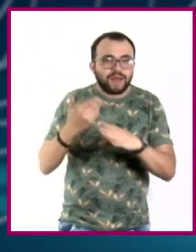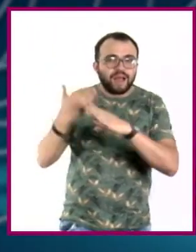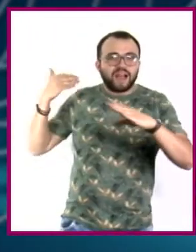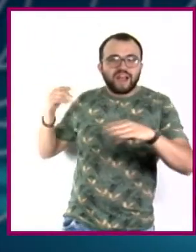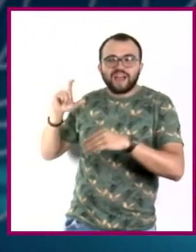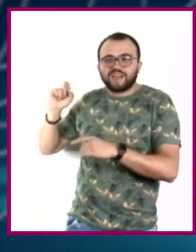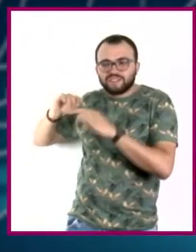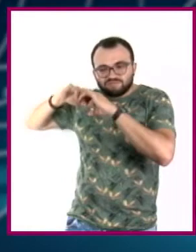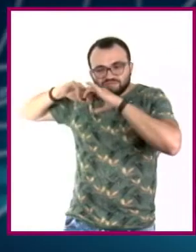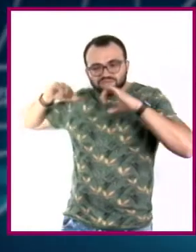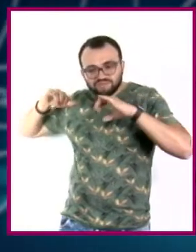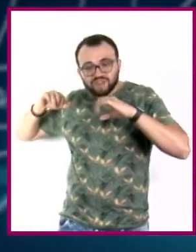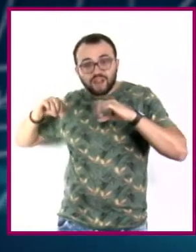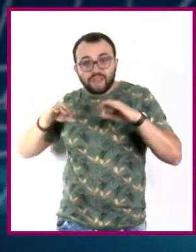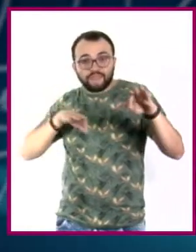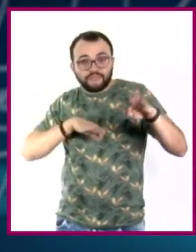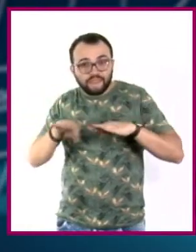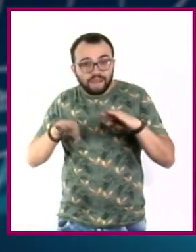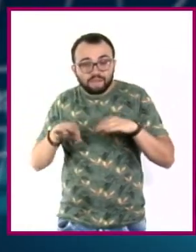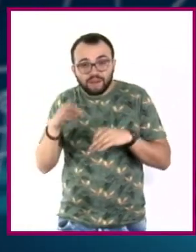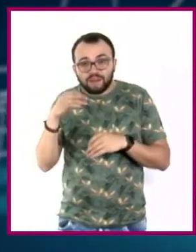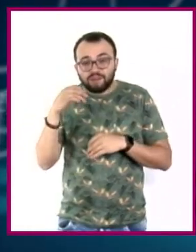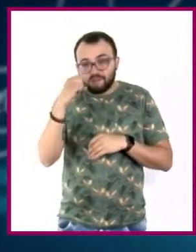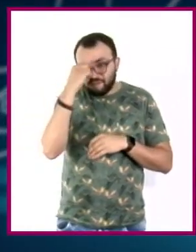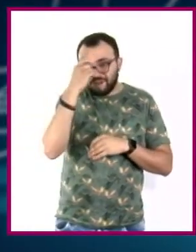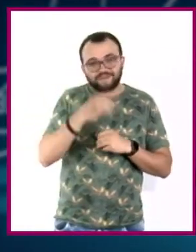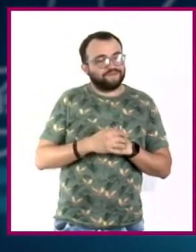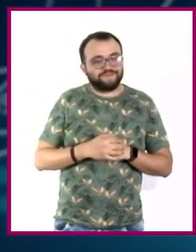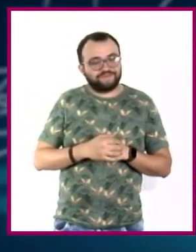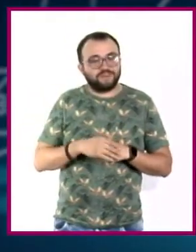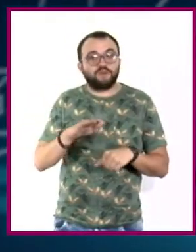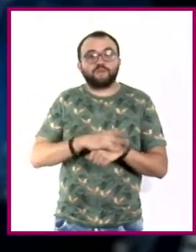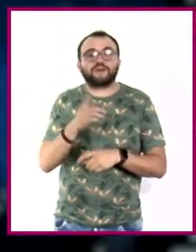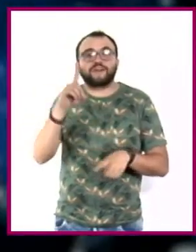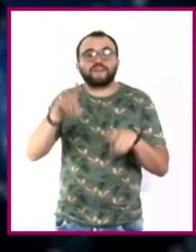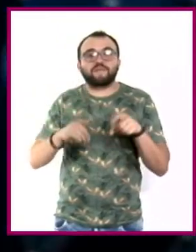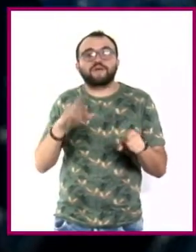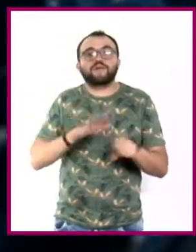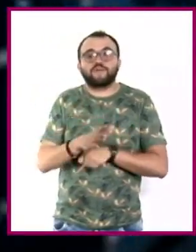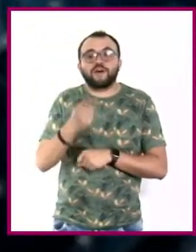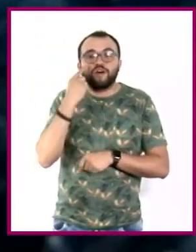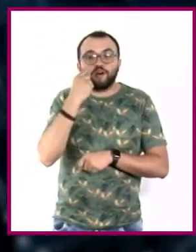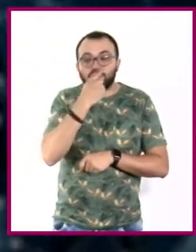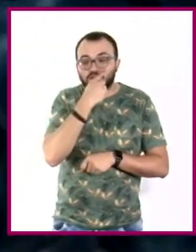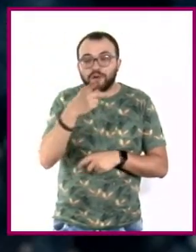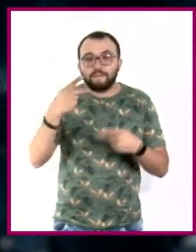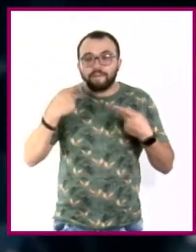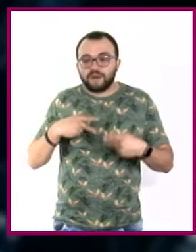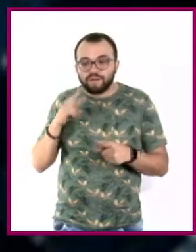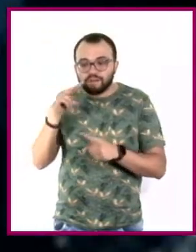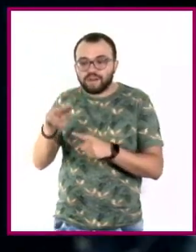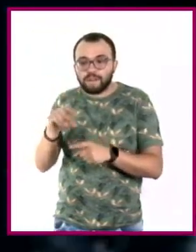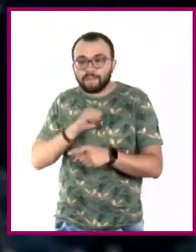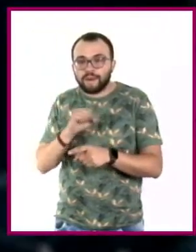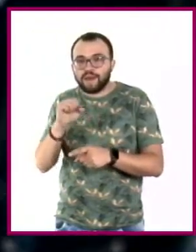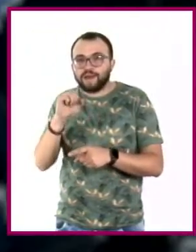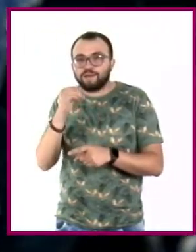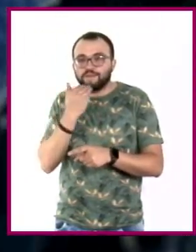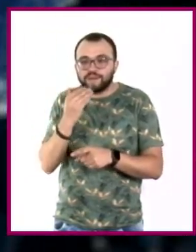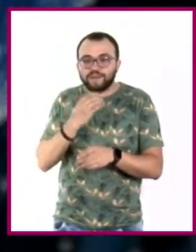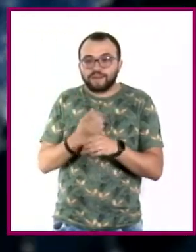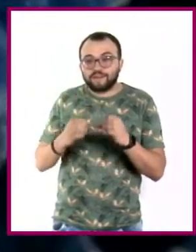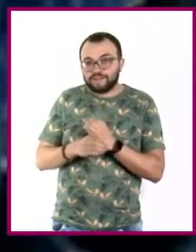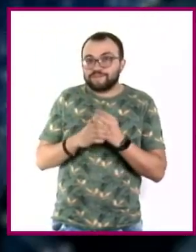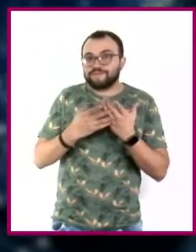sobre todo porque depende en buena parte de los ojos de quien lo mira. Supongo que las matemáticas nos podrían dar una manera